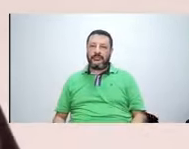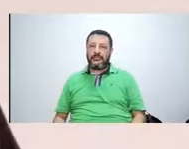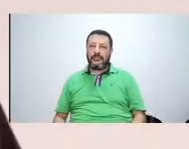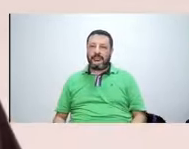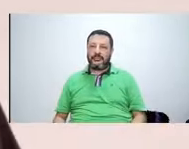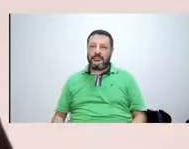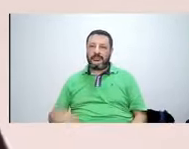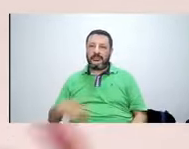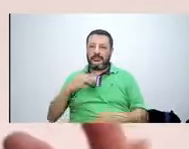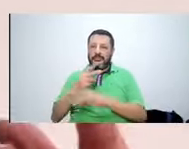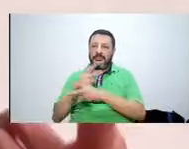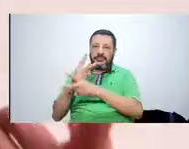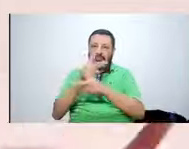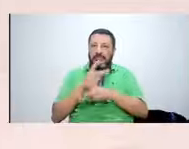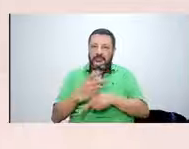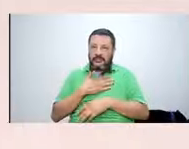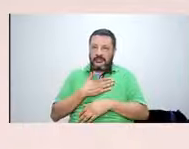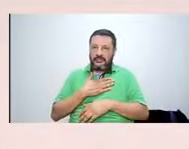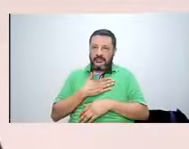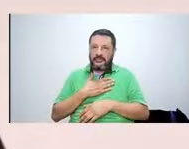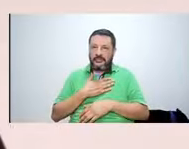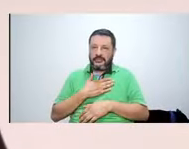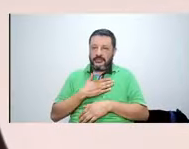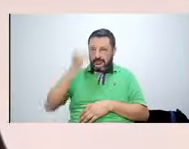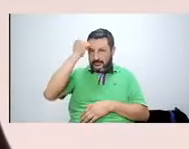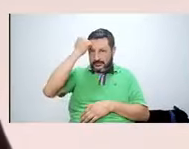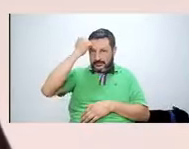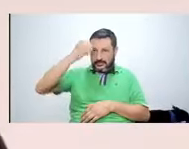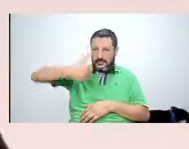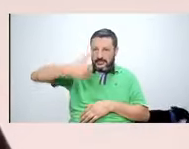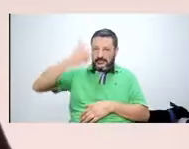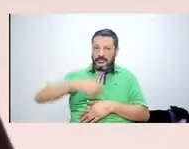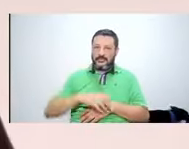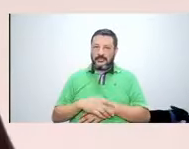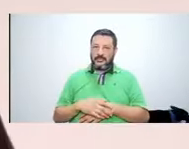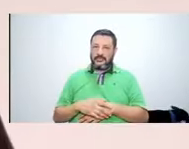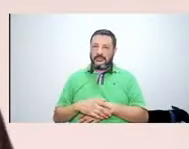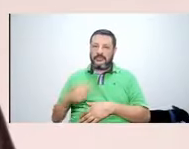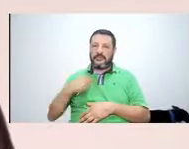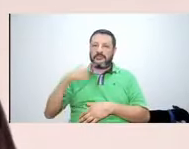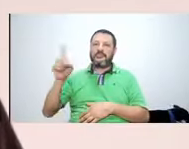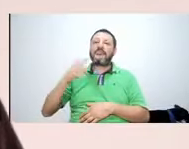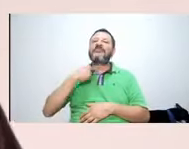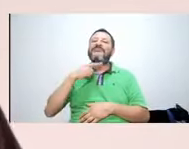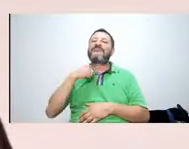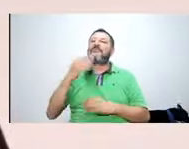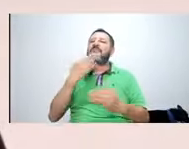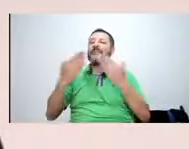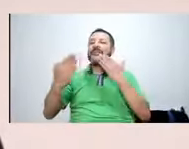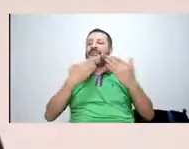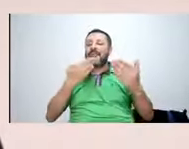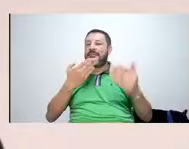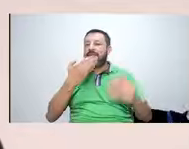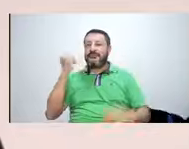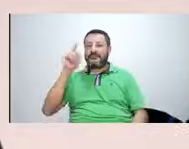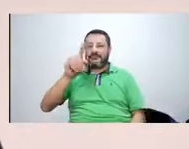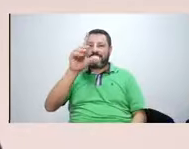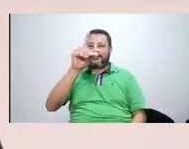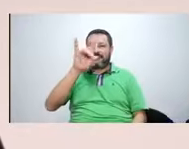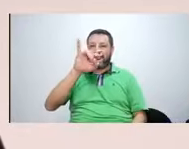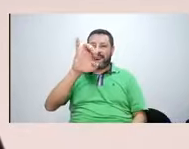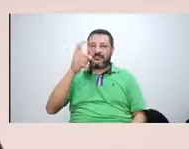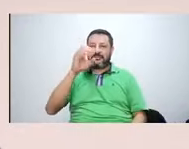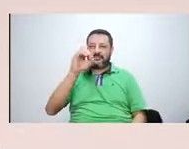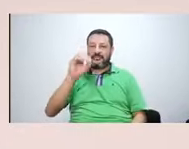tal ejercicio. Él le dice, ay, dígale a su entrenador que él está allá. Y le dice, no, es que con usted me genera más confianza. Entonces mira que